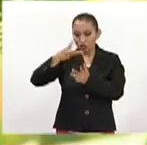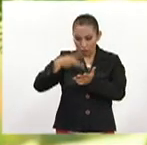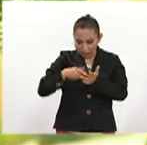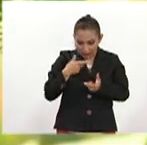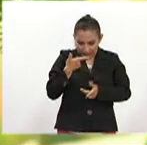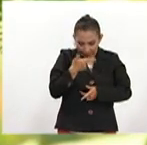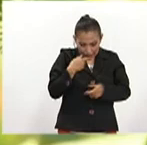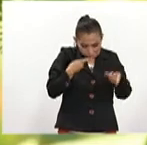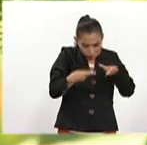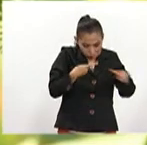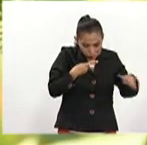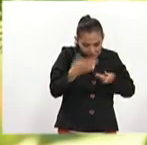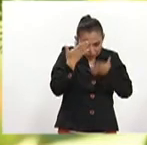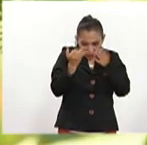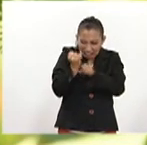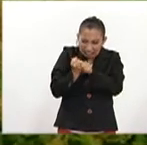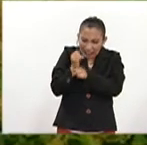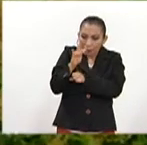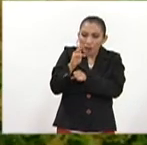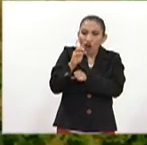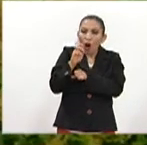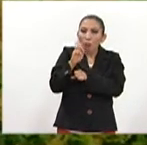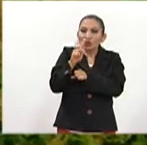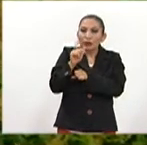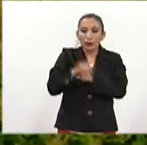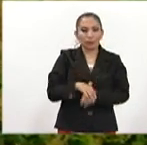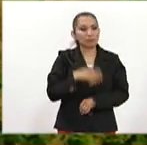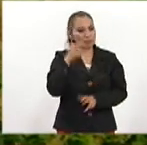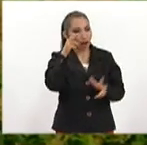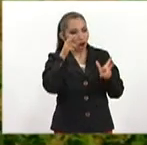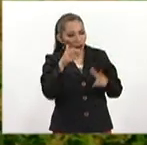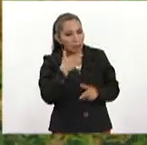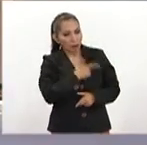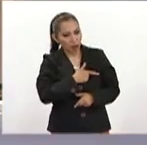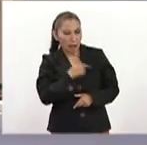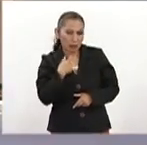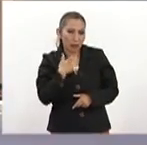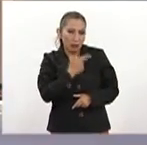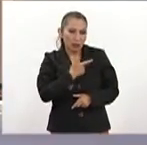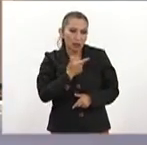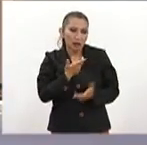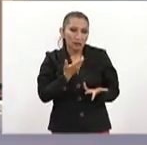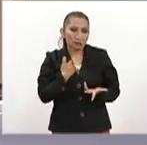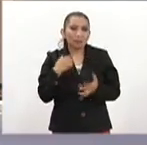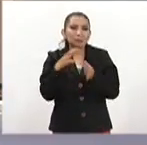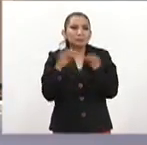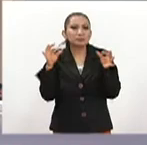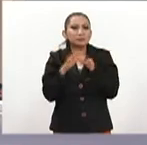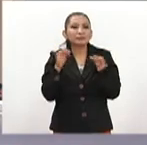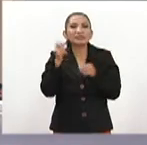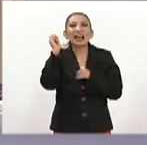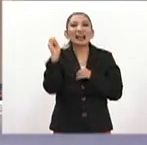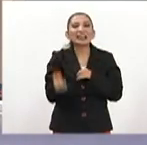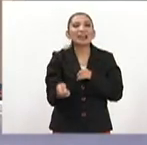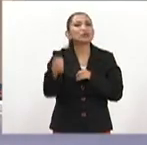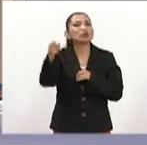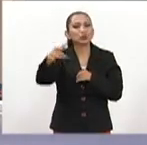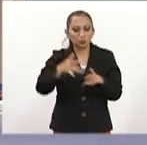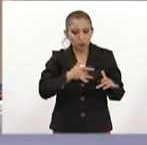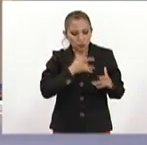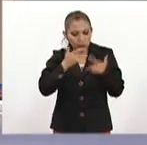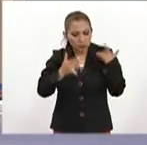a dedicar a estudiar sobre los biocombustibles. Jonathan, gusto en saludarte. A mí sí me gustaría que me platicaras lo que significó para